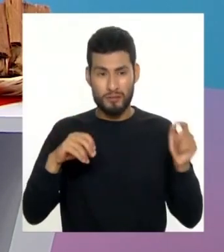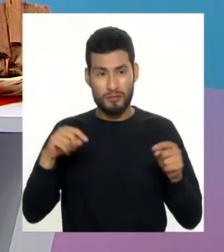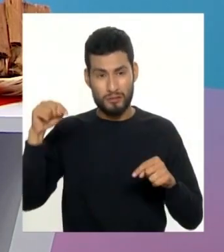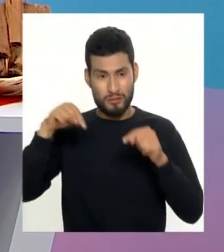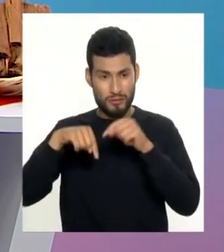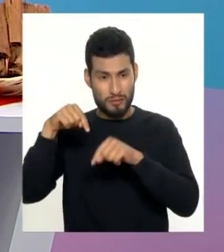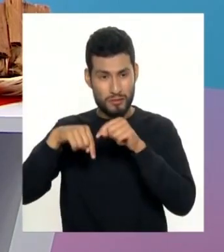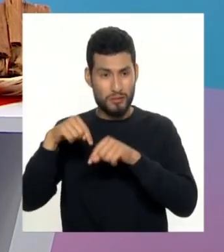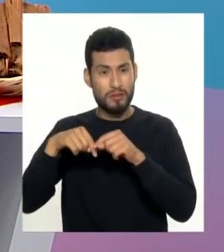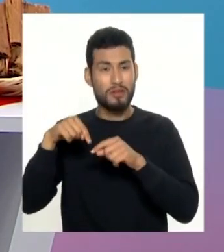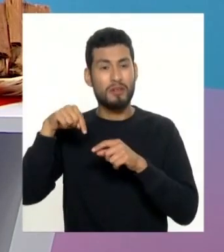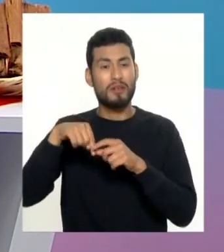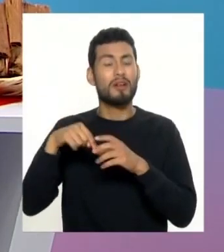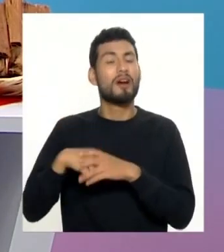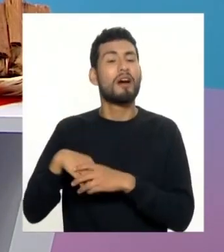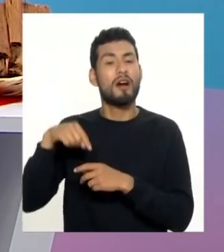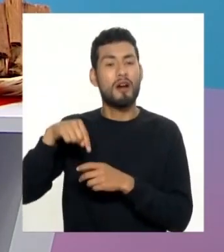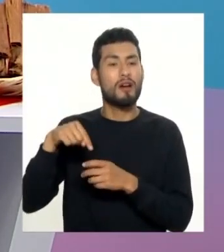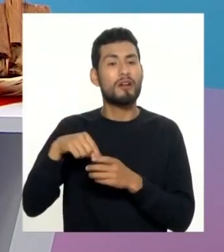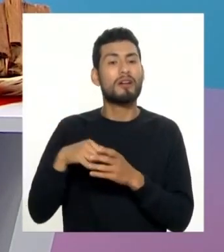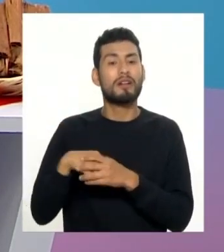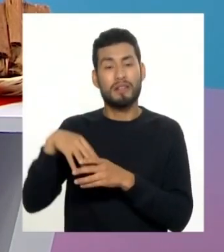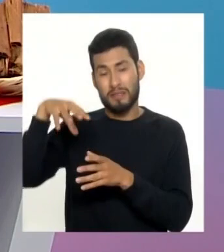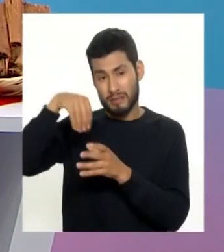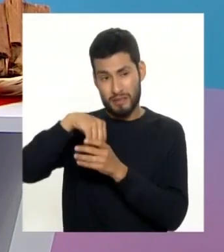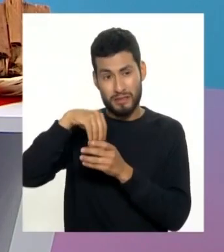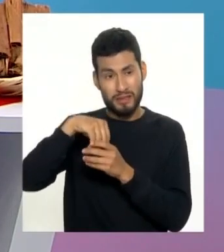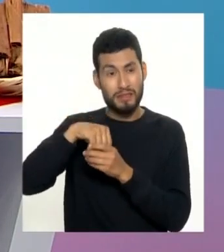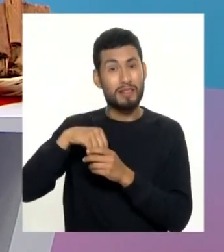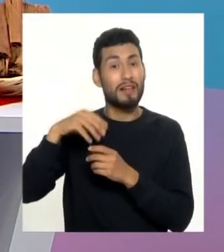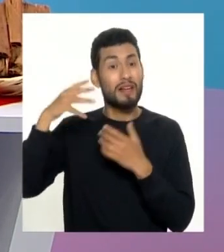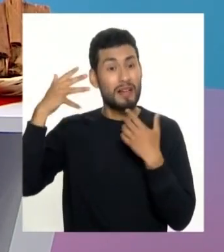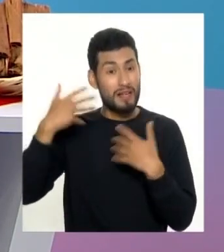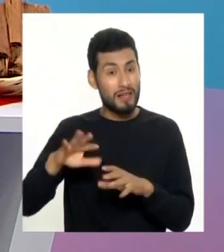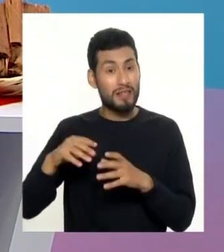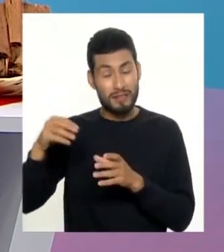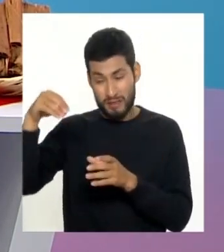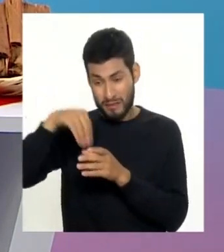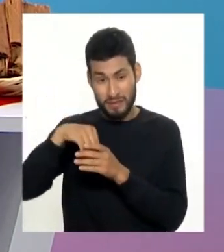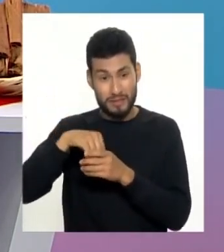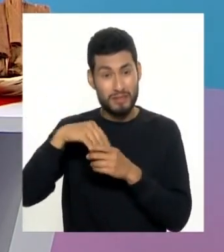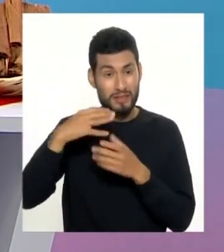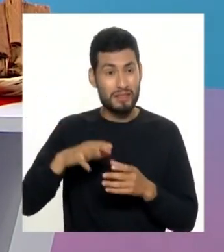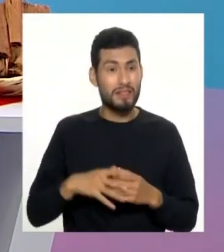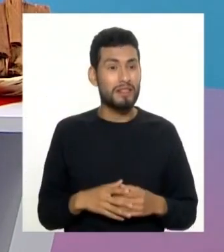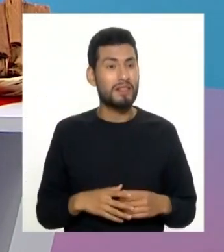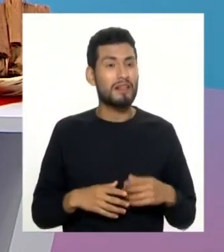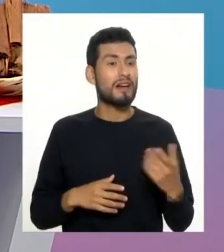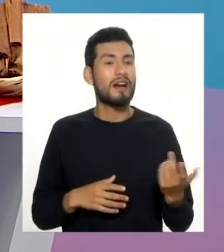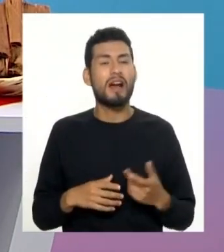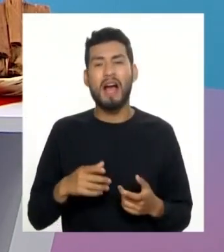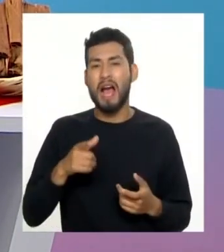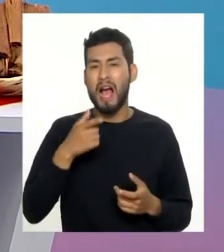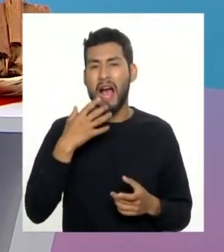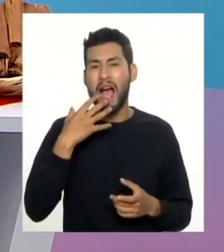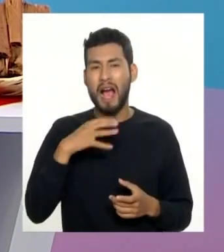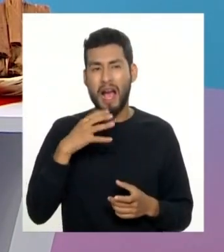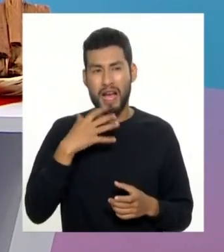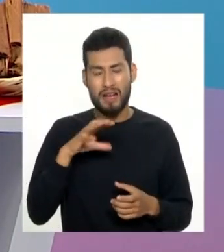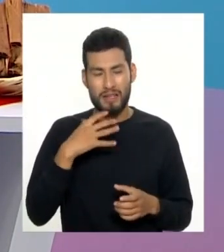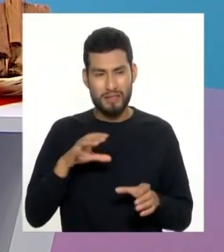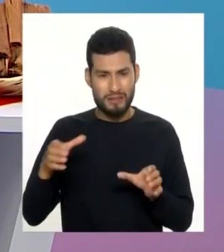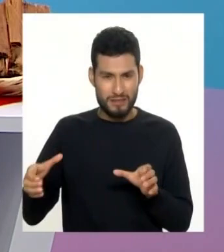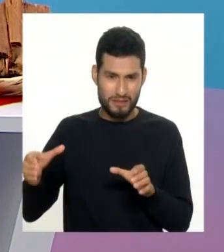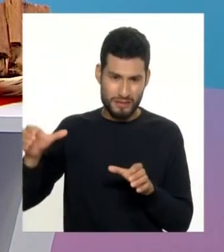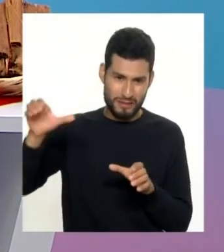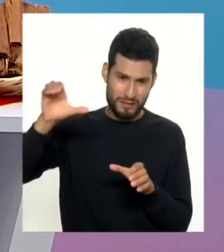podemos juntar aquí en nuestro recipiente. Y una vez que lo hemos juntado en nuestro recipiente, nosotros le vamos a echar un poco de